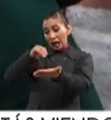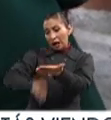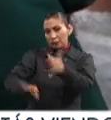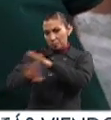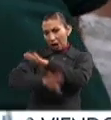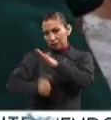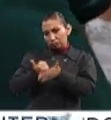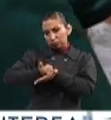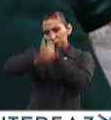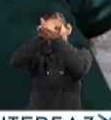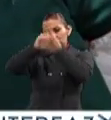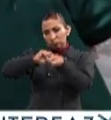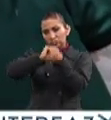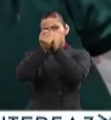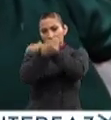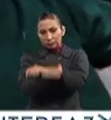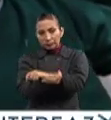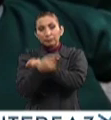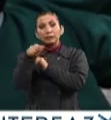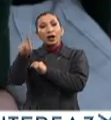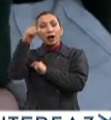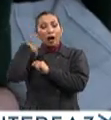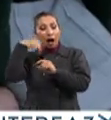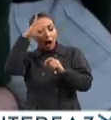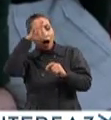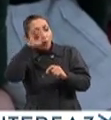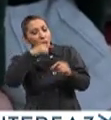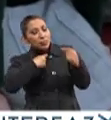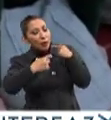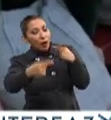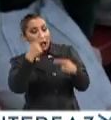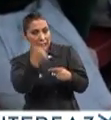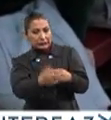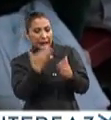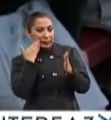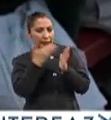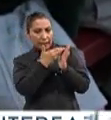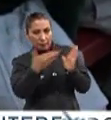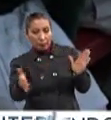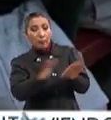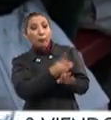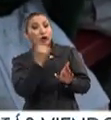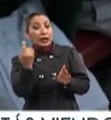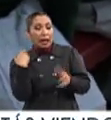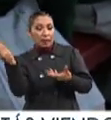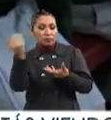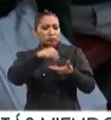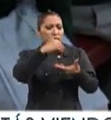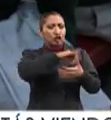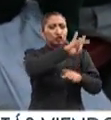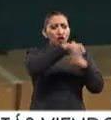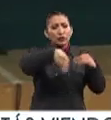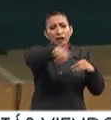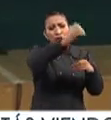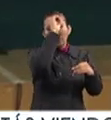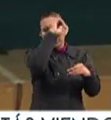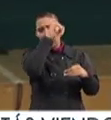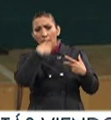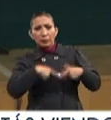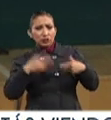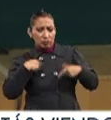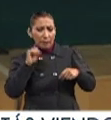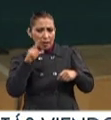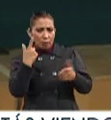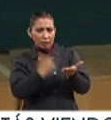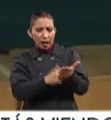las bases de esta transformación. El consenso es el sello de esta etapa, debido a que incluye a todas las voces de los actores